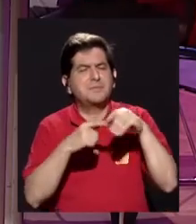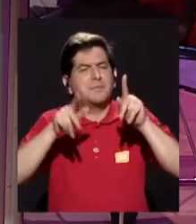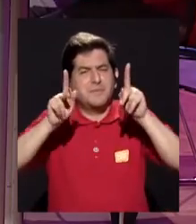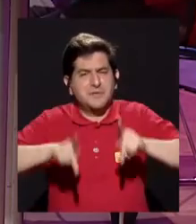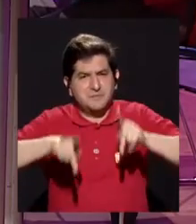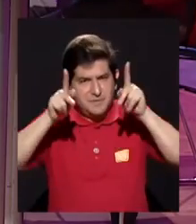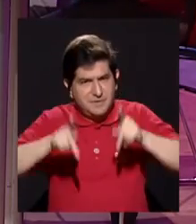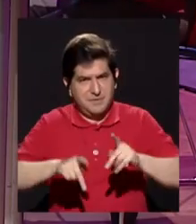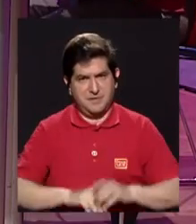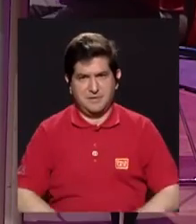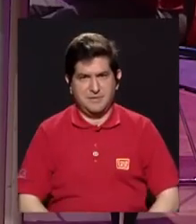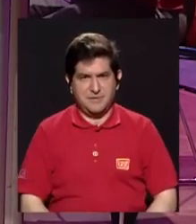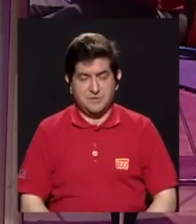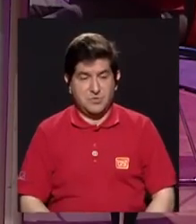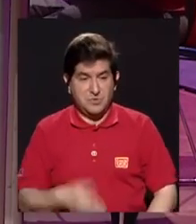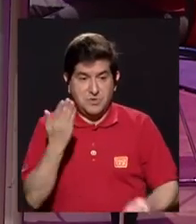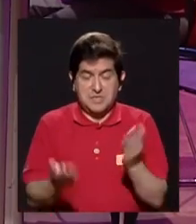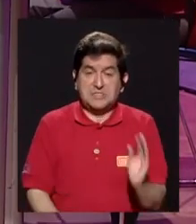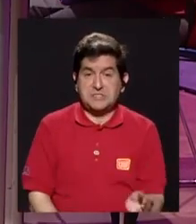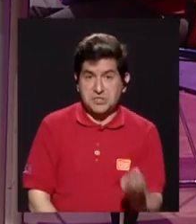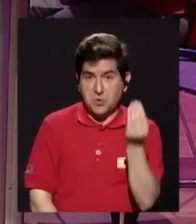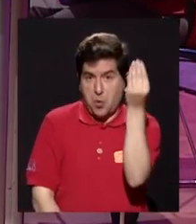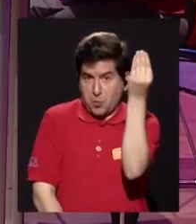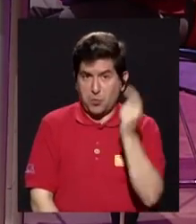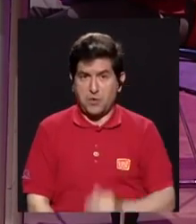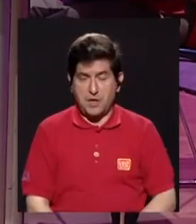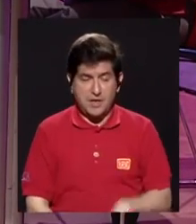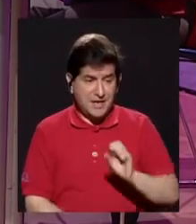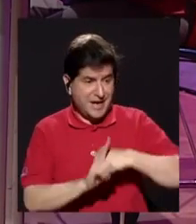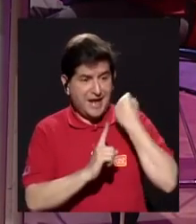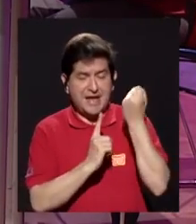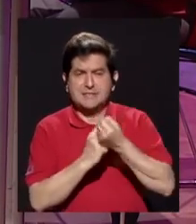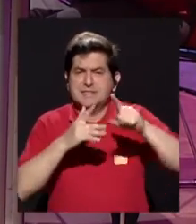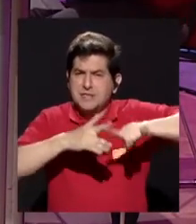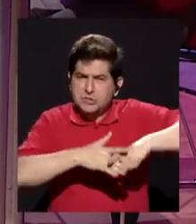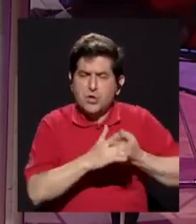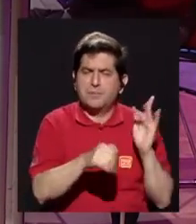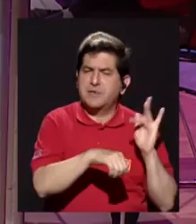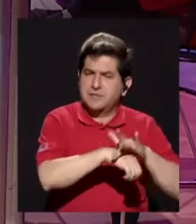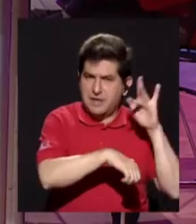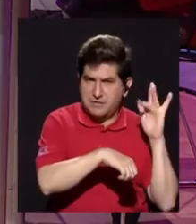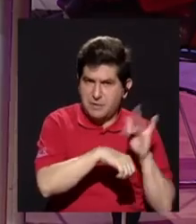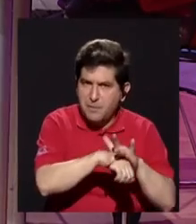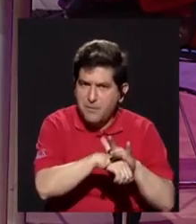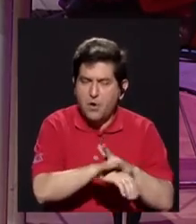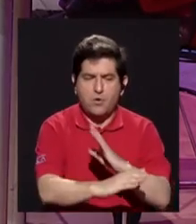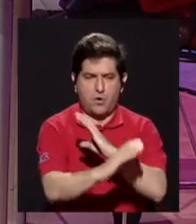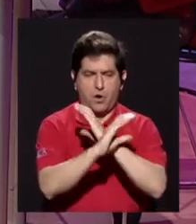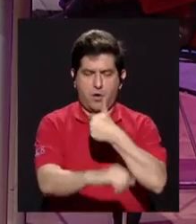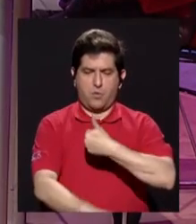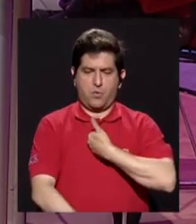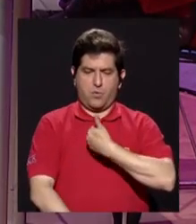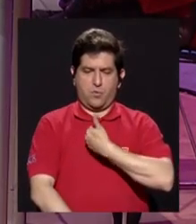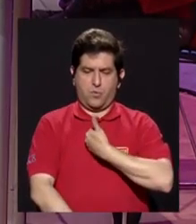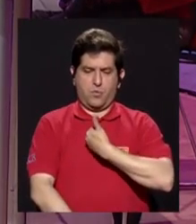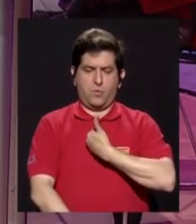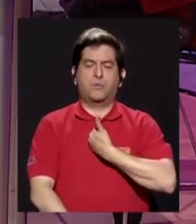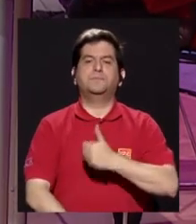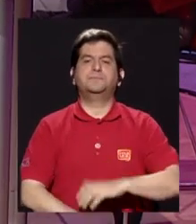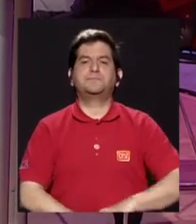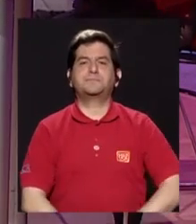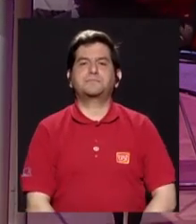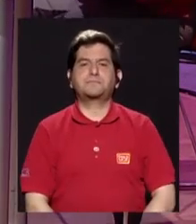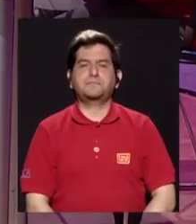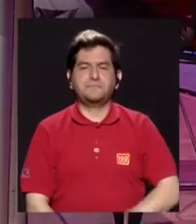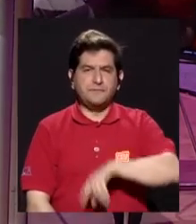gente pues más joven, porque es una cuestión de empezar tempranito a cuidarse a uno mismo,